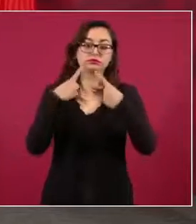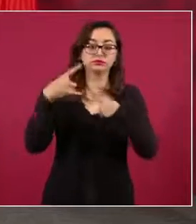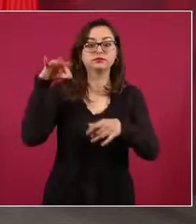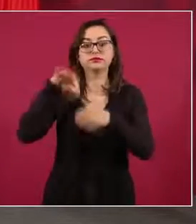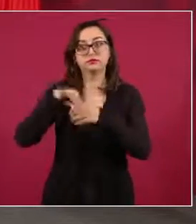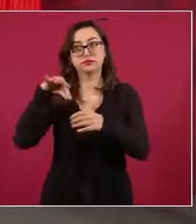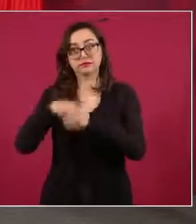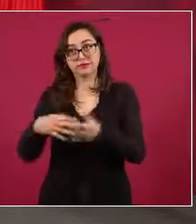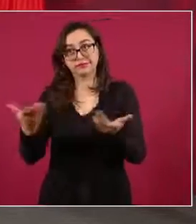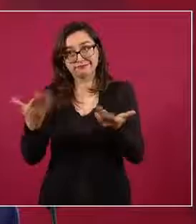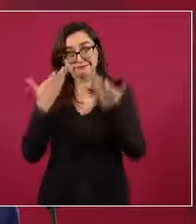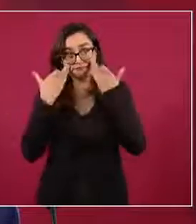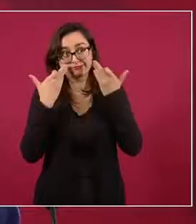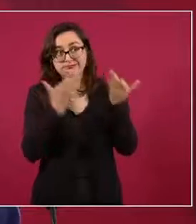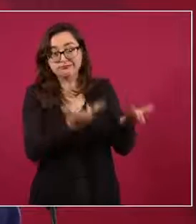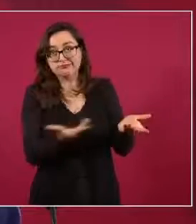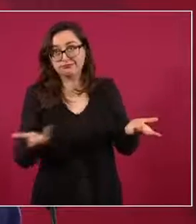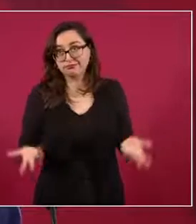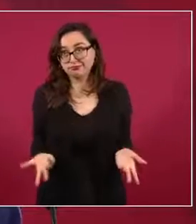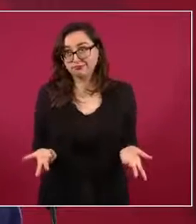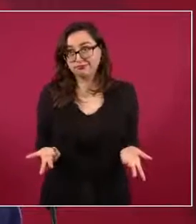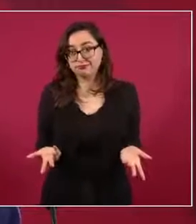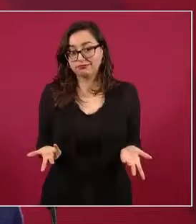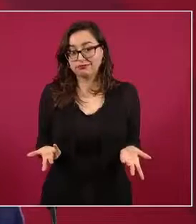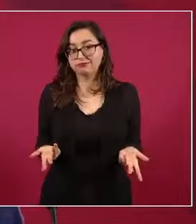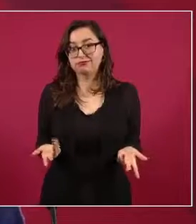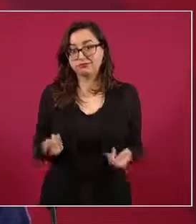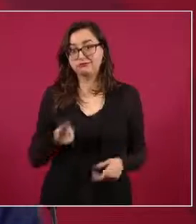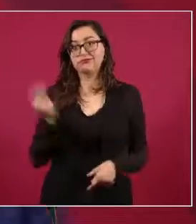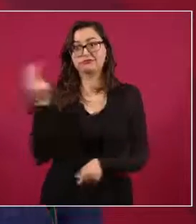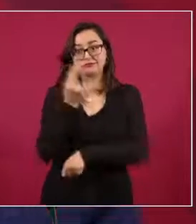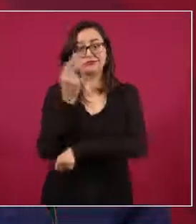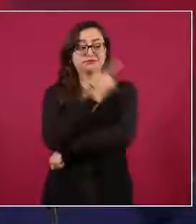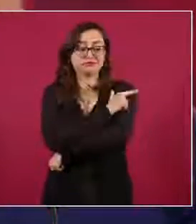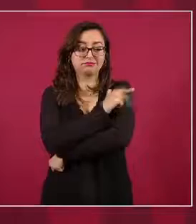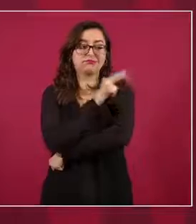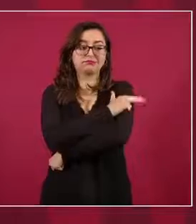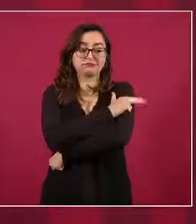se apruebe el que se siga